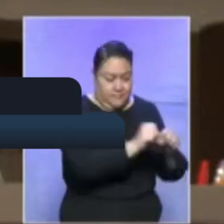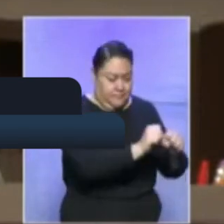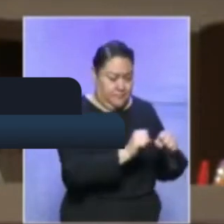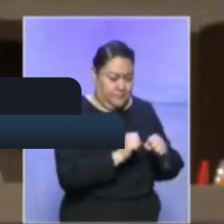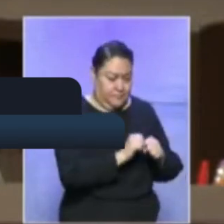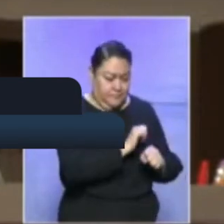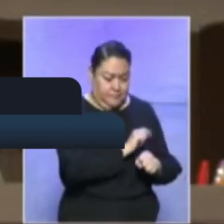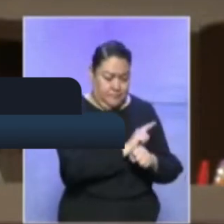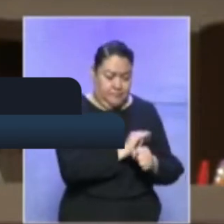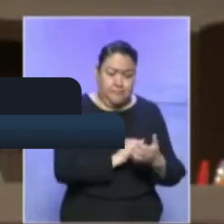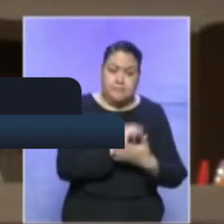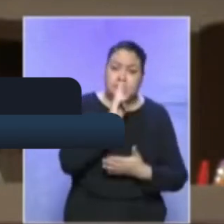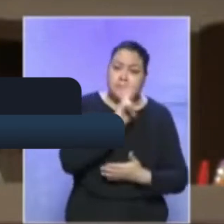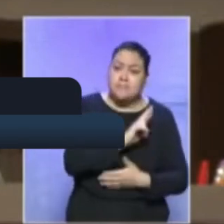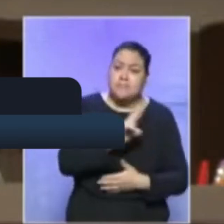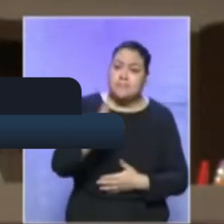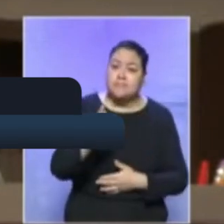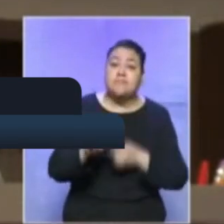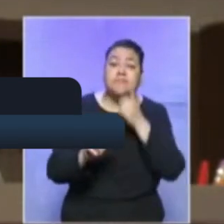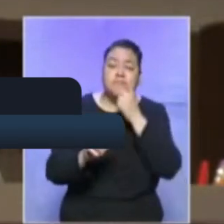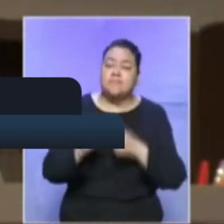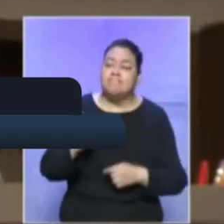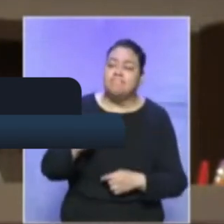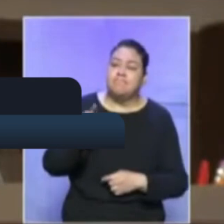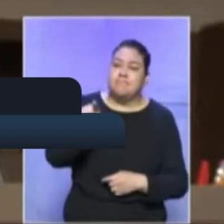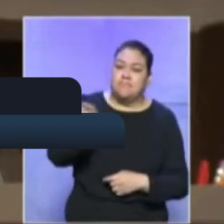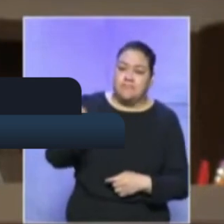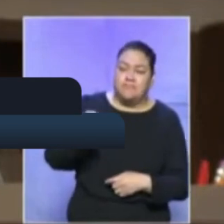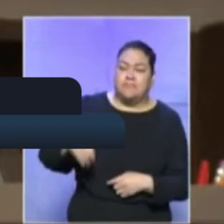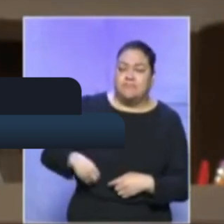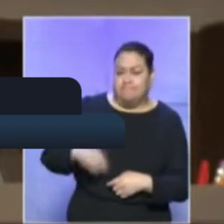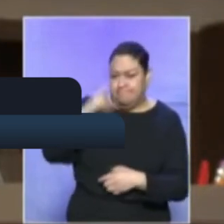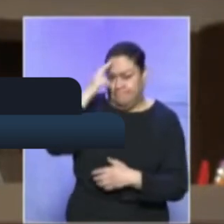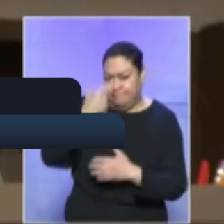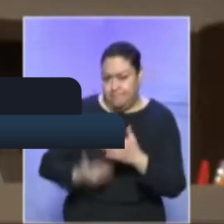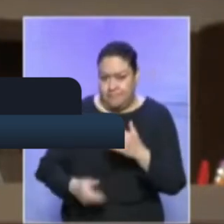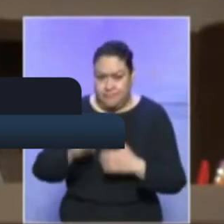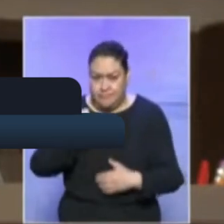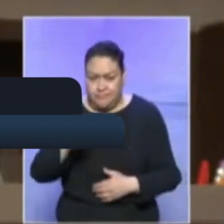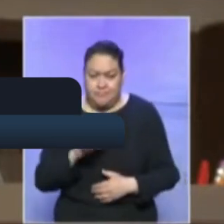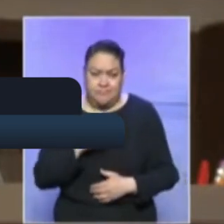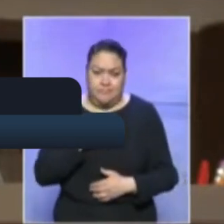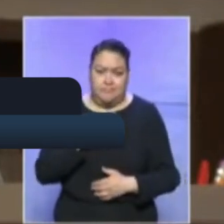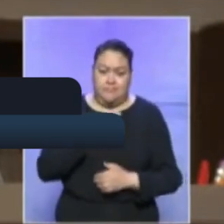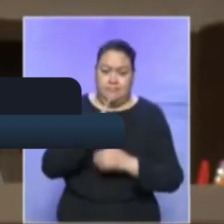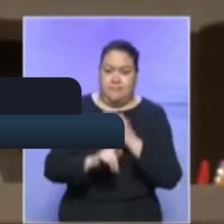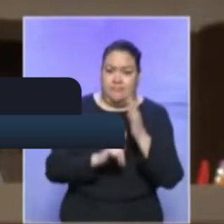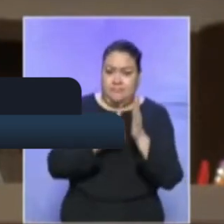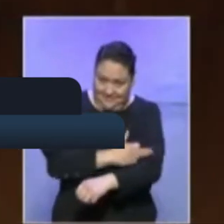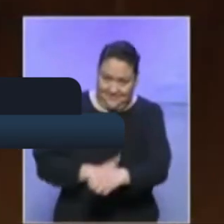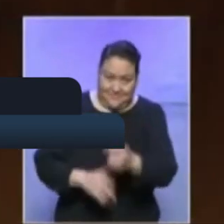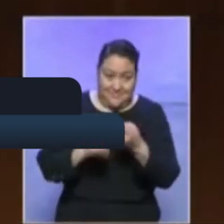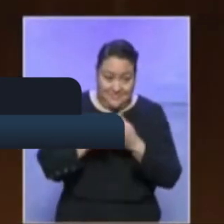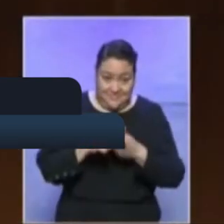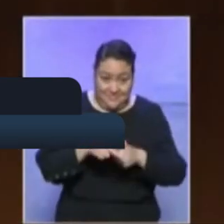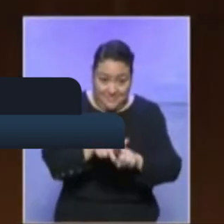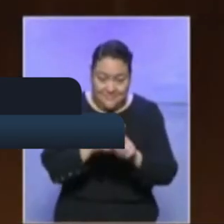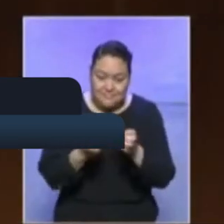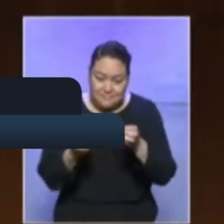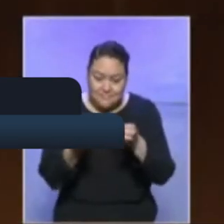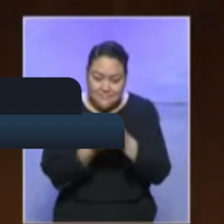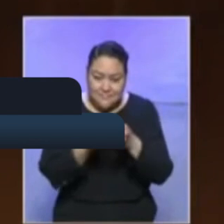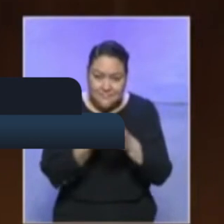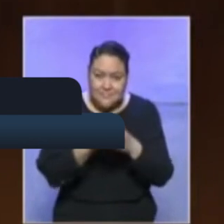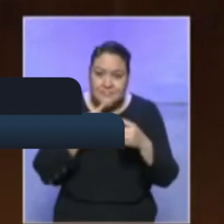mencionada cabe mencionar que el Consejo Político Nacional del Pri aprobó recientemente un acuerdo sobre el método electivo para la renovación de la